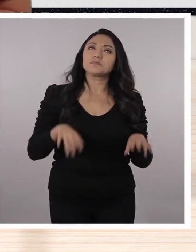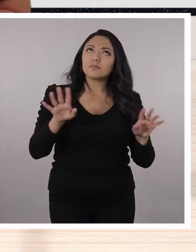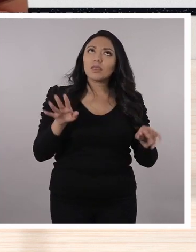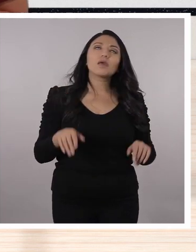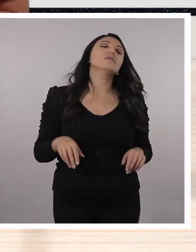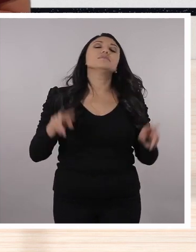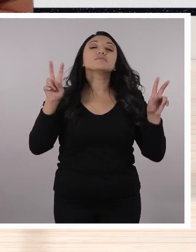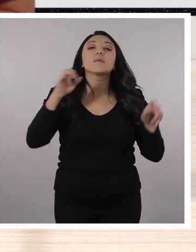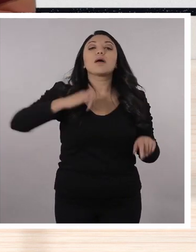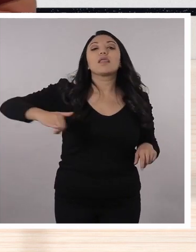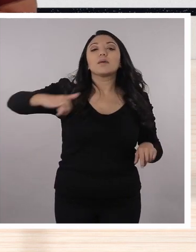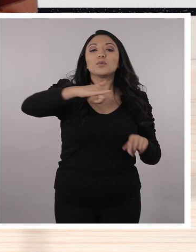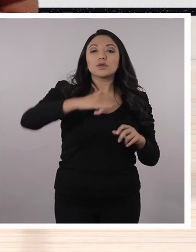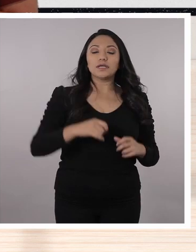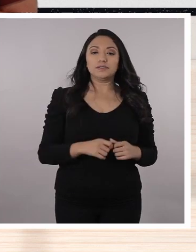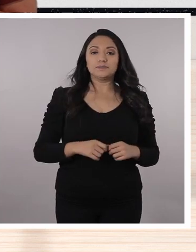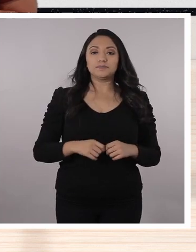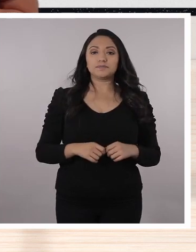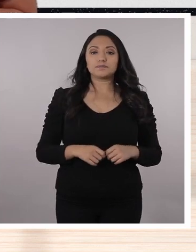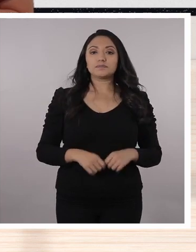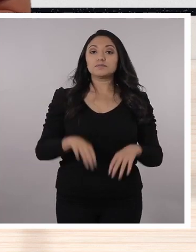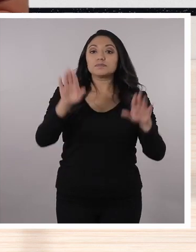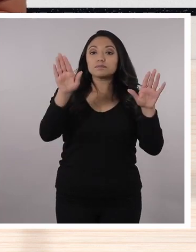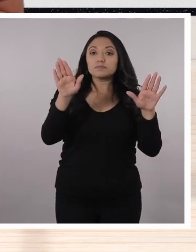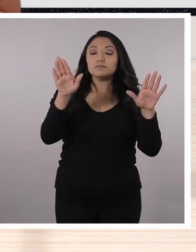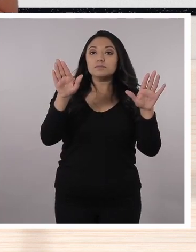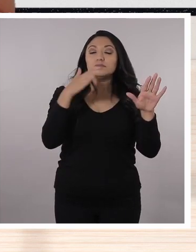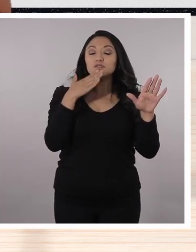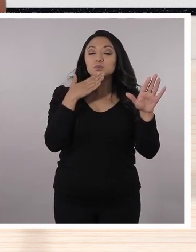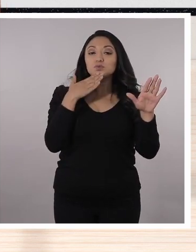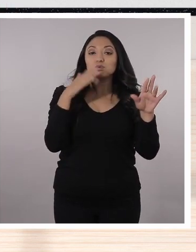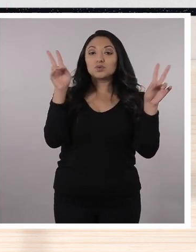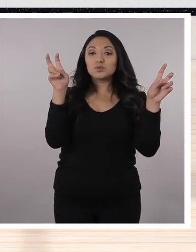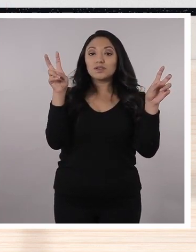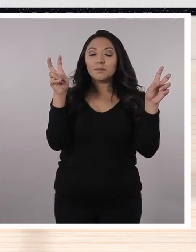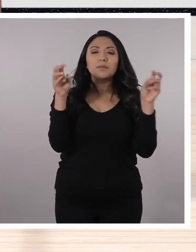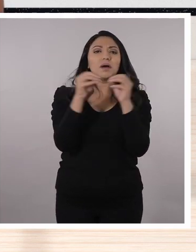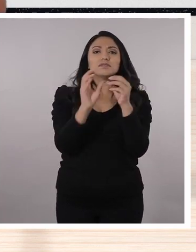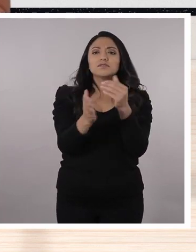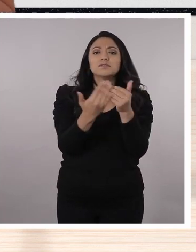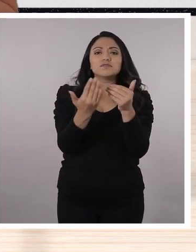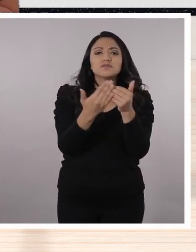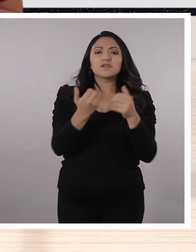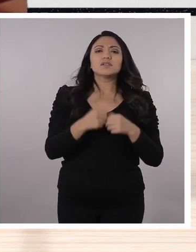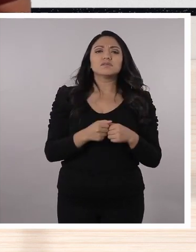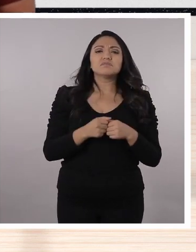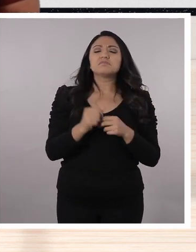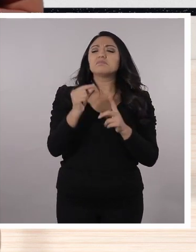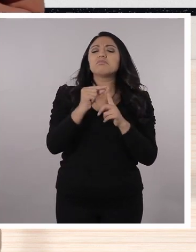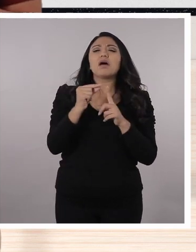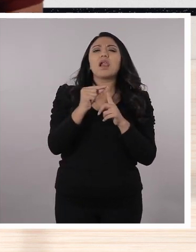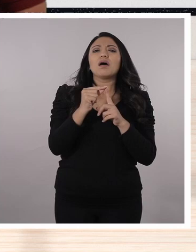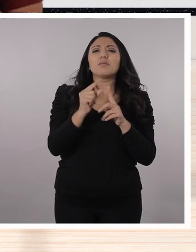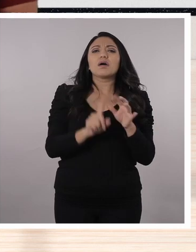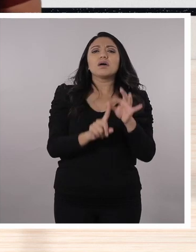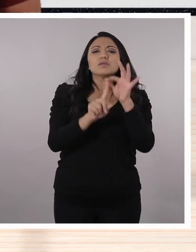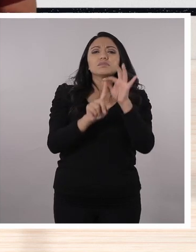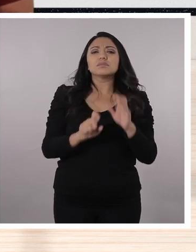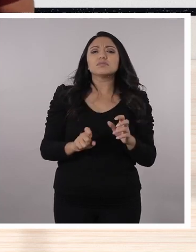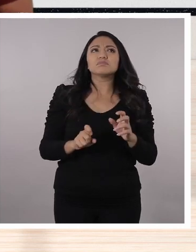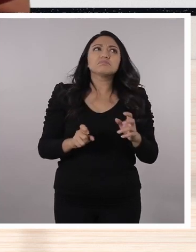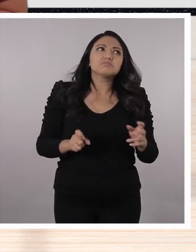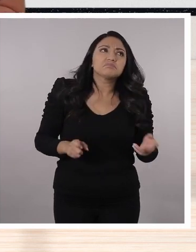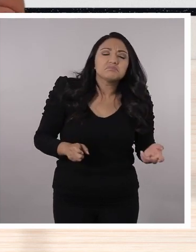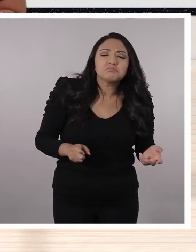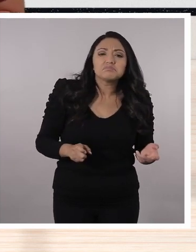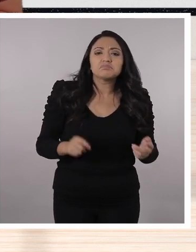interés. Nosotros vamos a hacerlo con la democracia y vamos a introducir este tema de manera muy sencilla, con una palabra